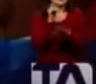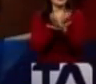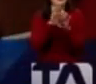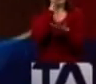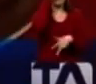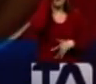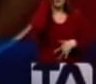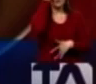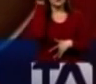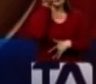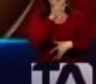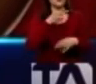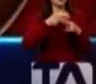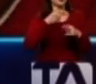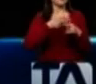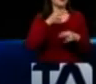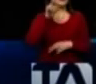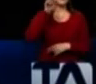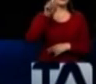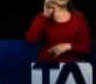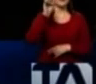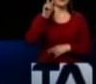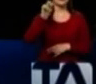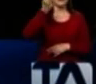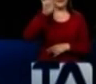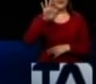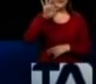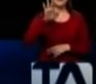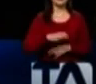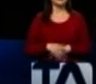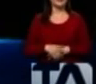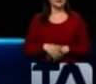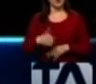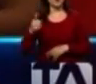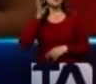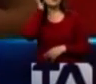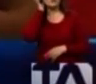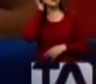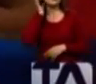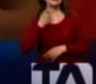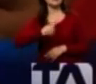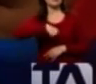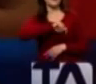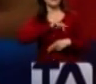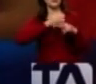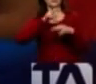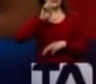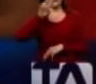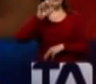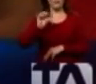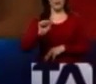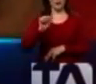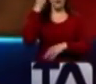con este síndrome. Se llama el síndrome de Dren. ¿No? Y hasta en Ecuador, Eva. Eva es una mujer que ha